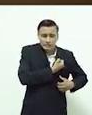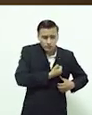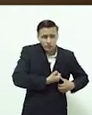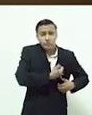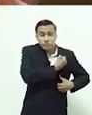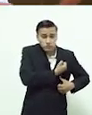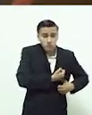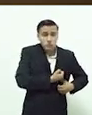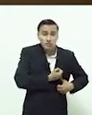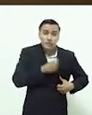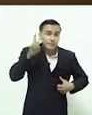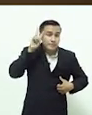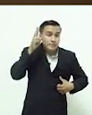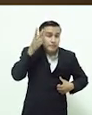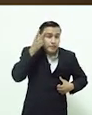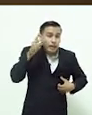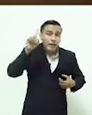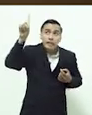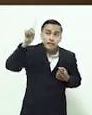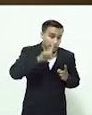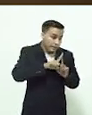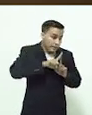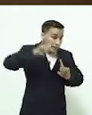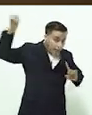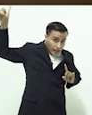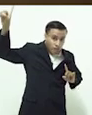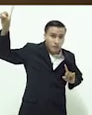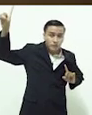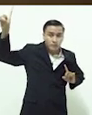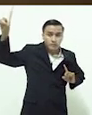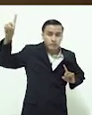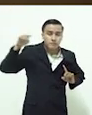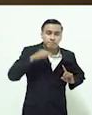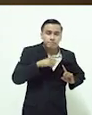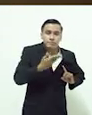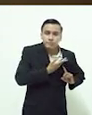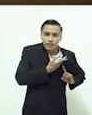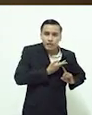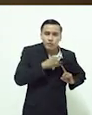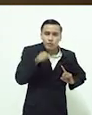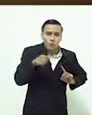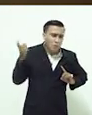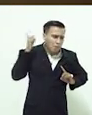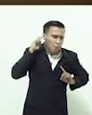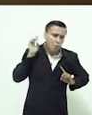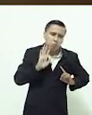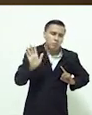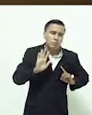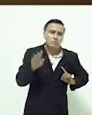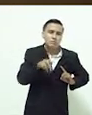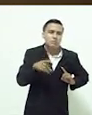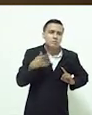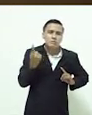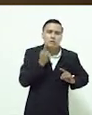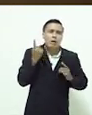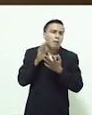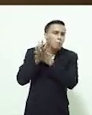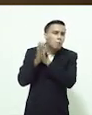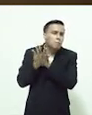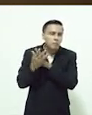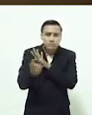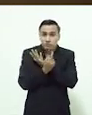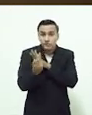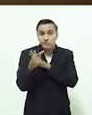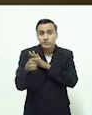Motivo: están lejos de Dios. Por eso dice hoy Jesús: hipócritas, su culto es de diente a labio, pero su